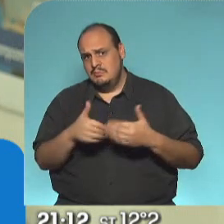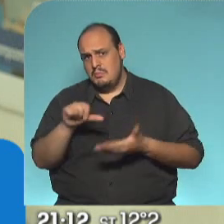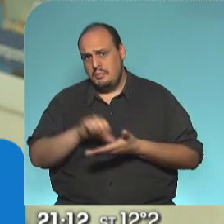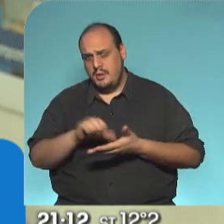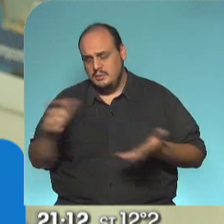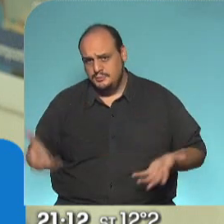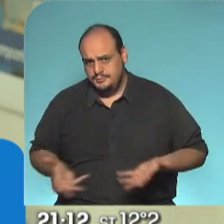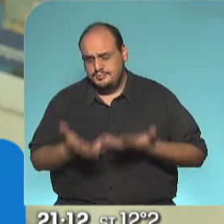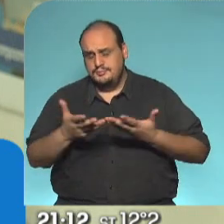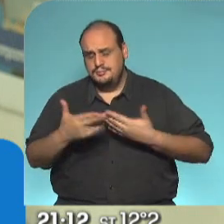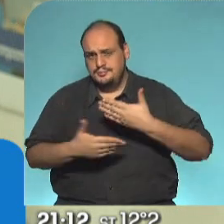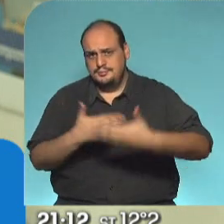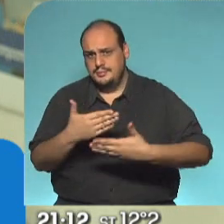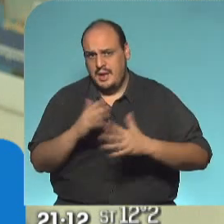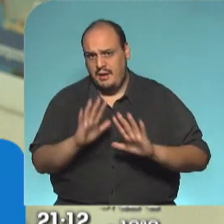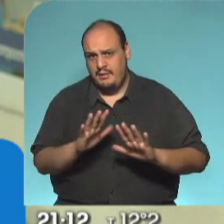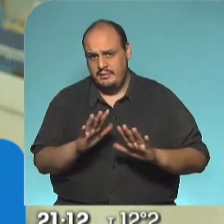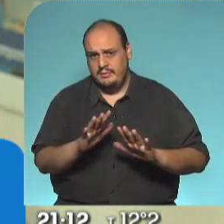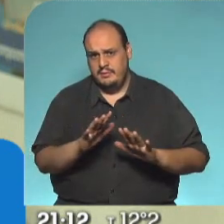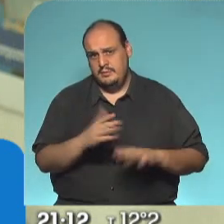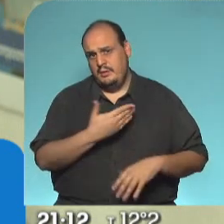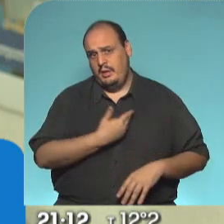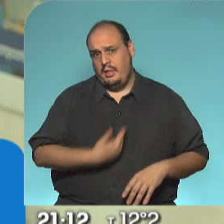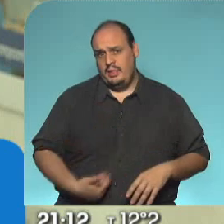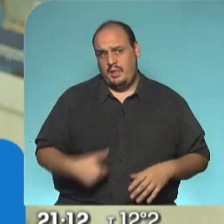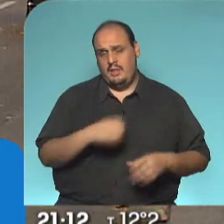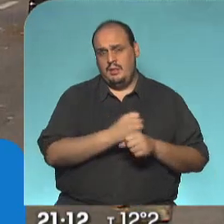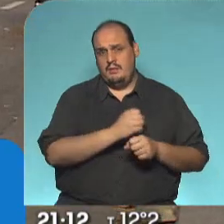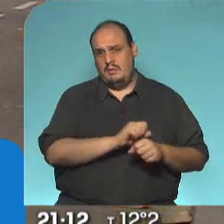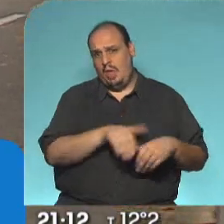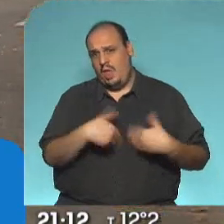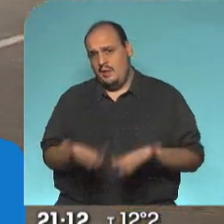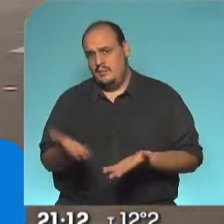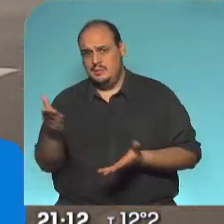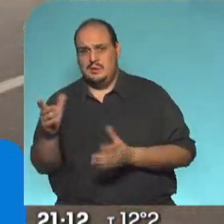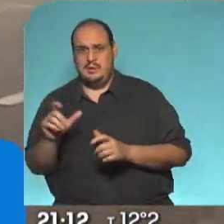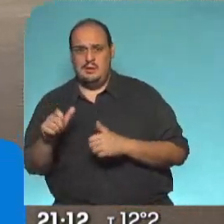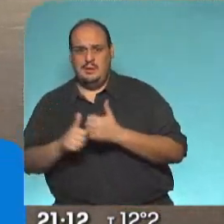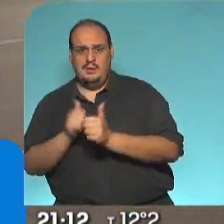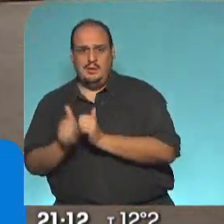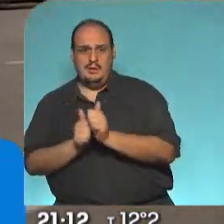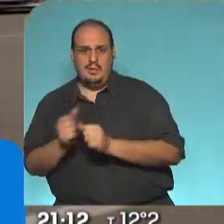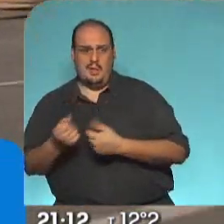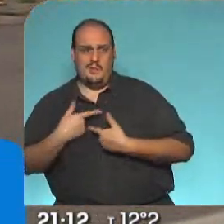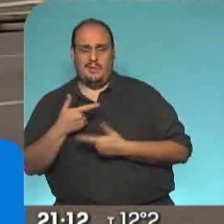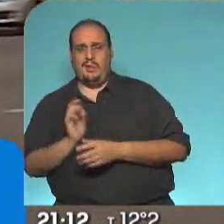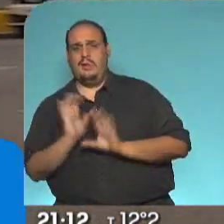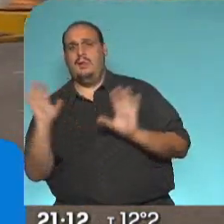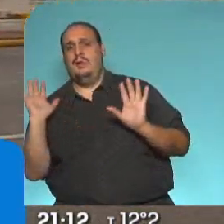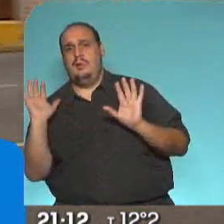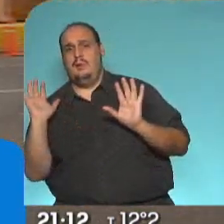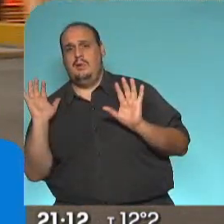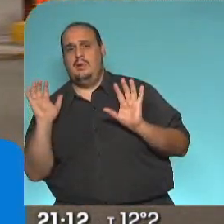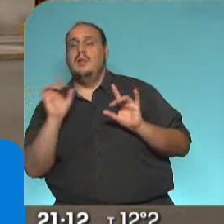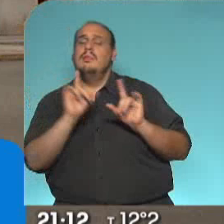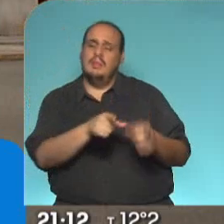país, los únicos que van a aportar van a ser el Estado y los trabajadores. Y seguramente también dentro de ese sector las pymes y el